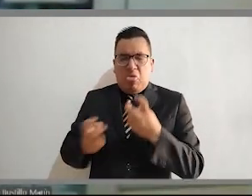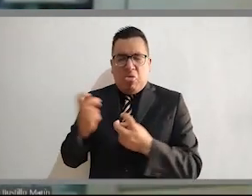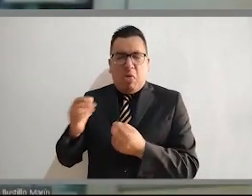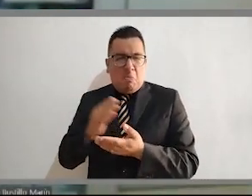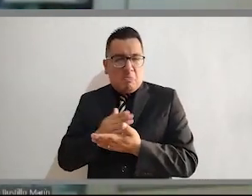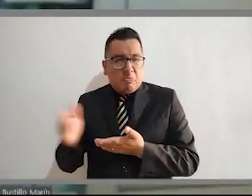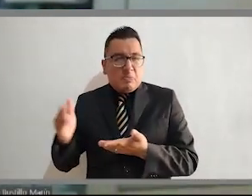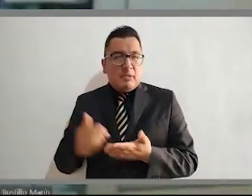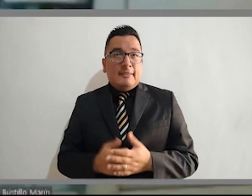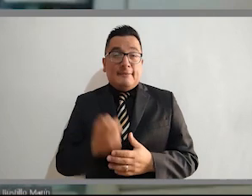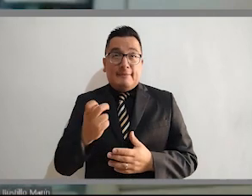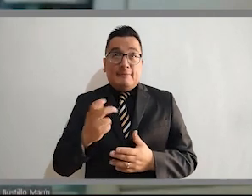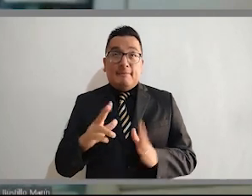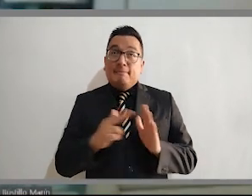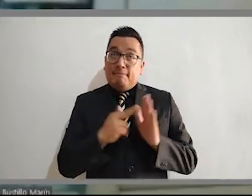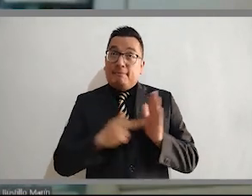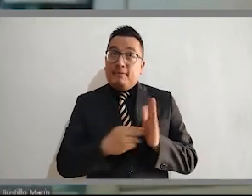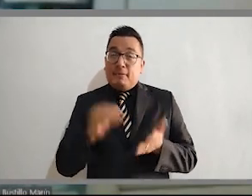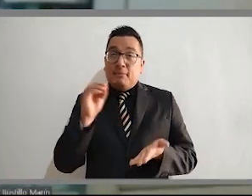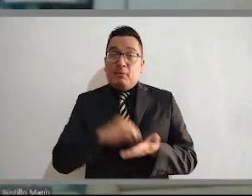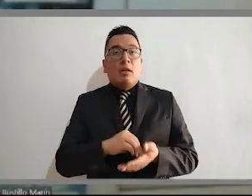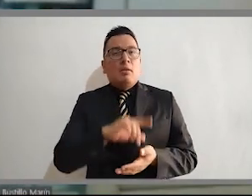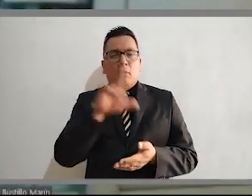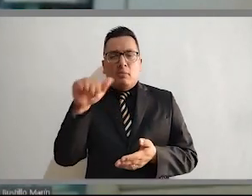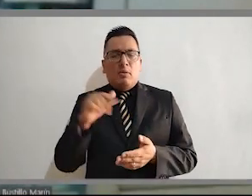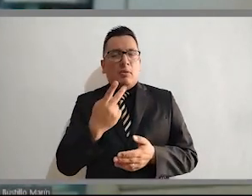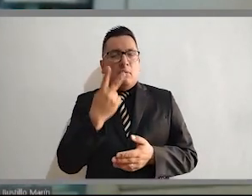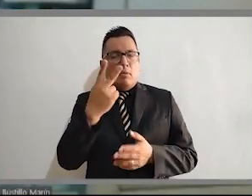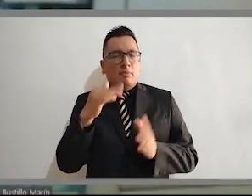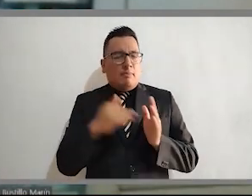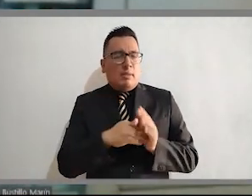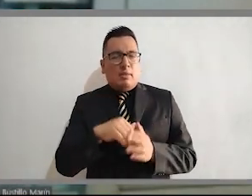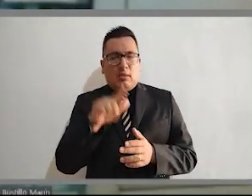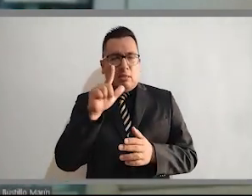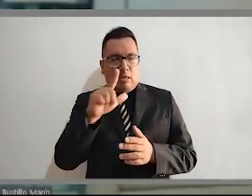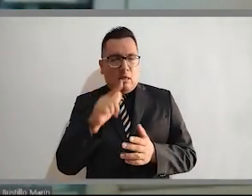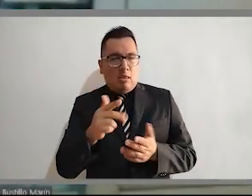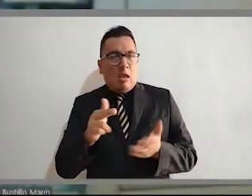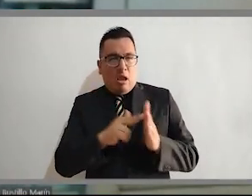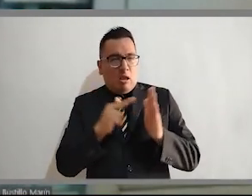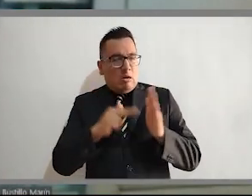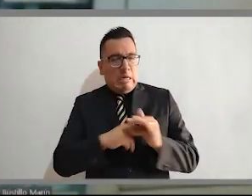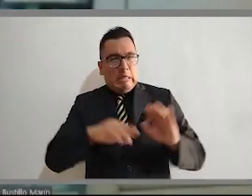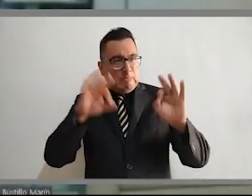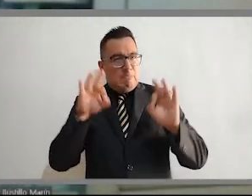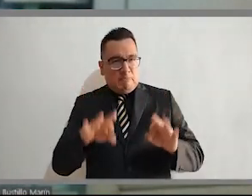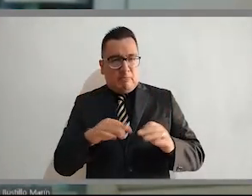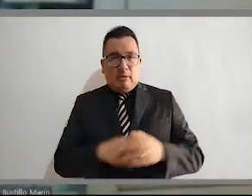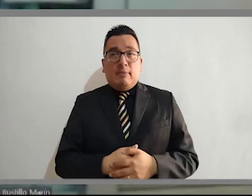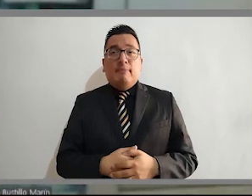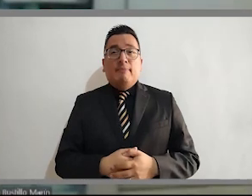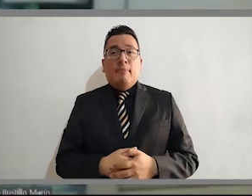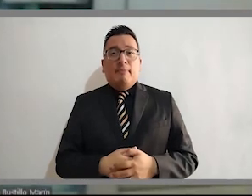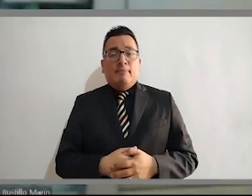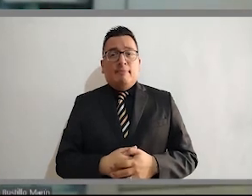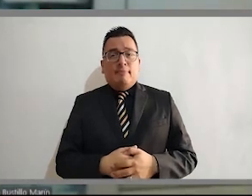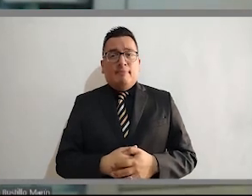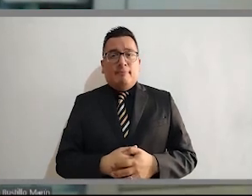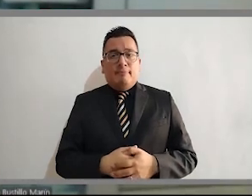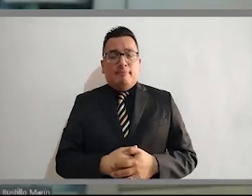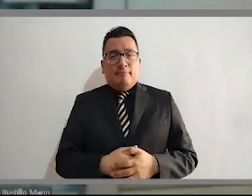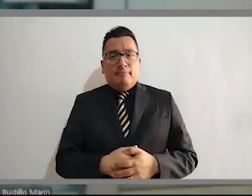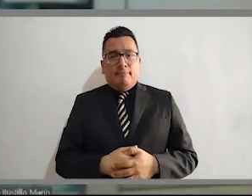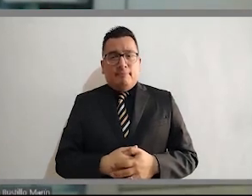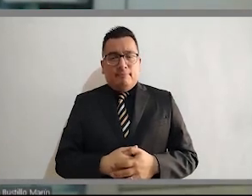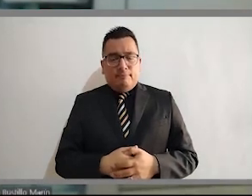hizo con varias instituciones del Estado que hicieron el convenio para poder crearlo, ¿no? El